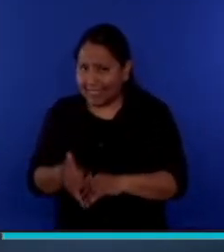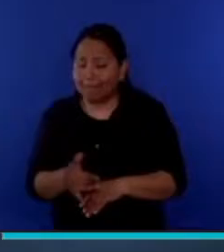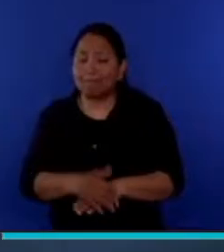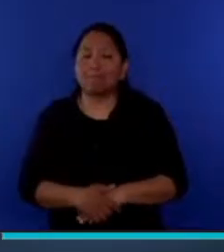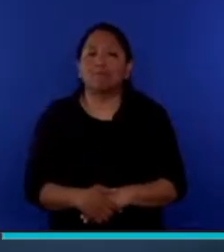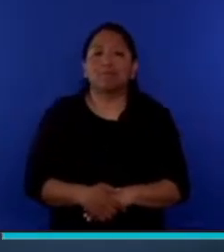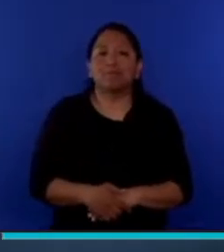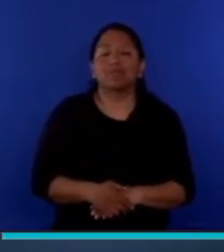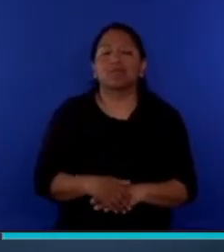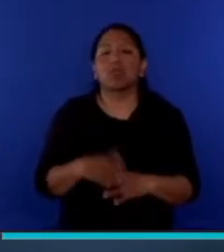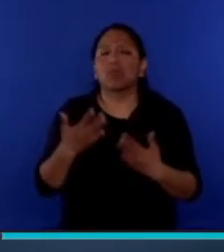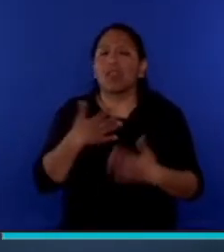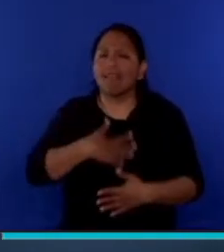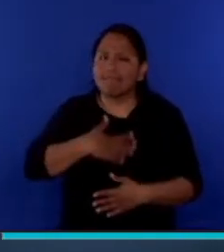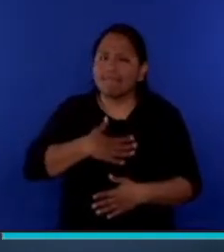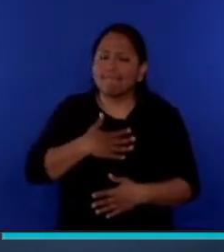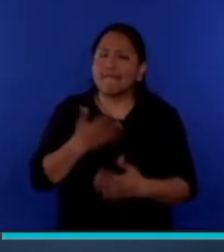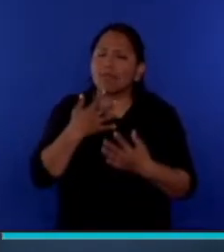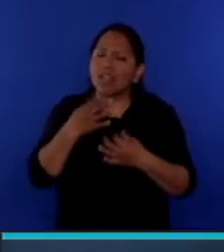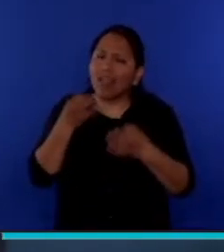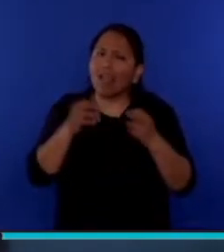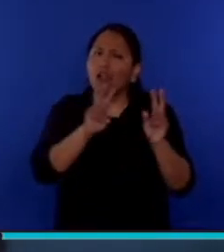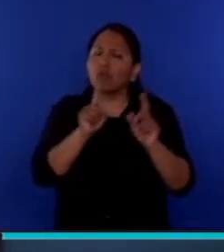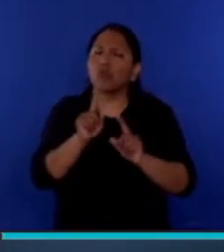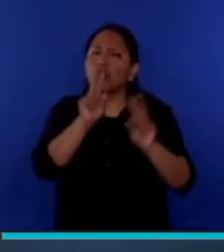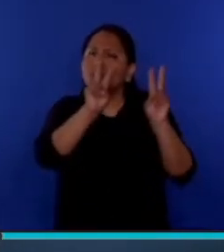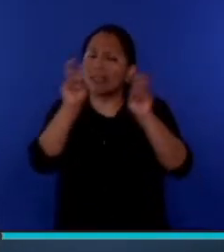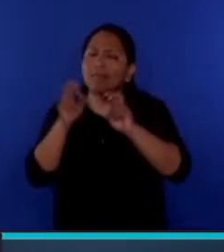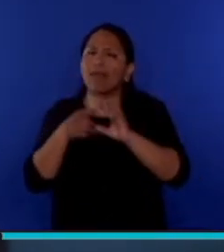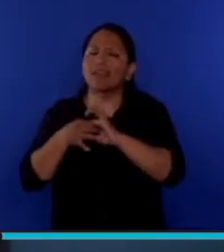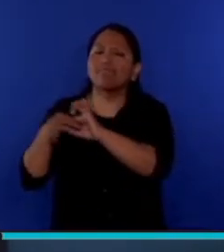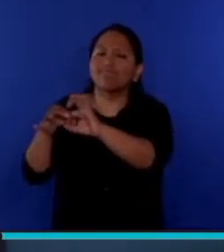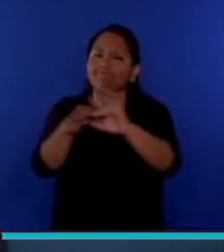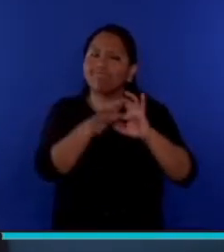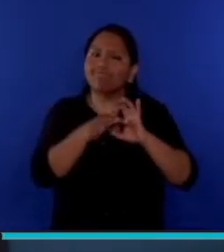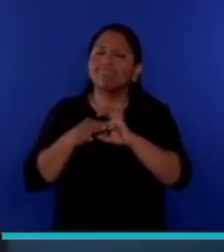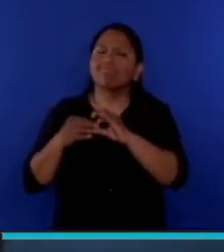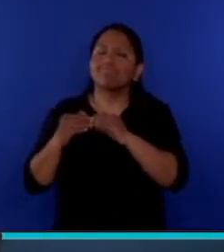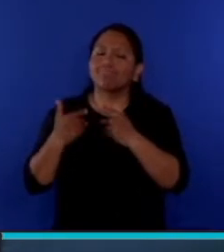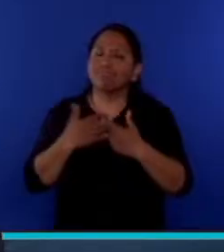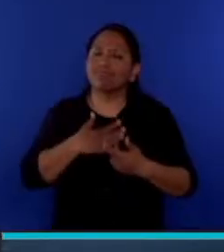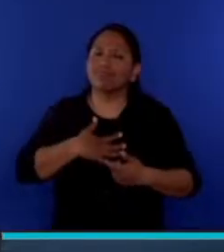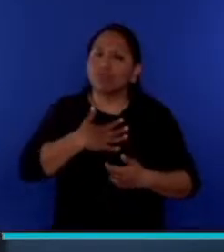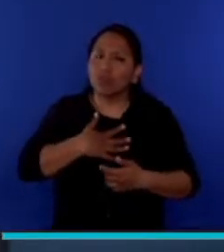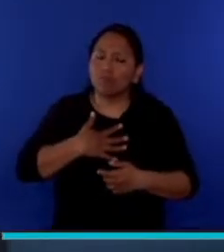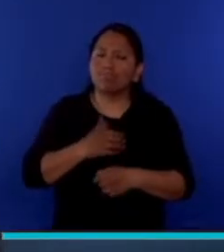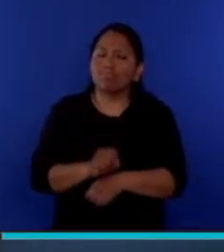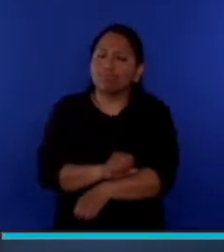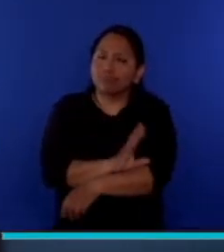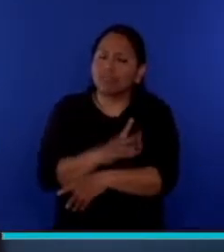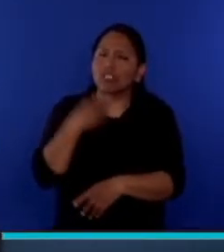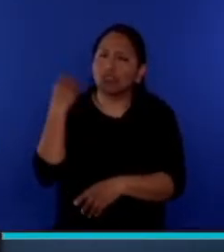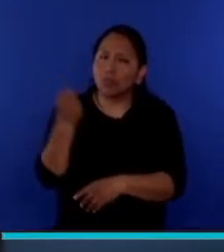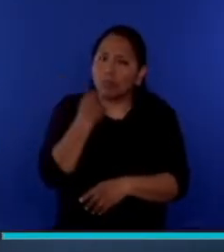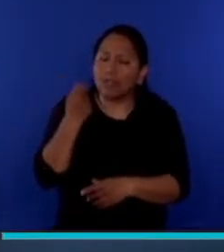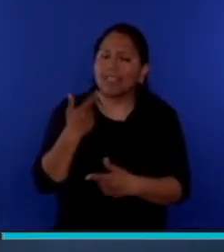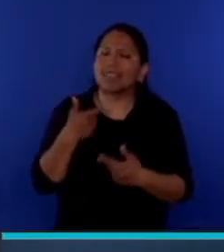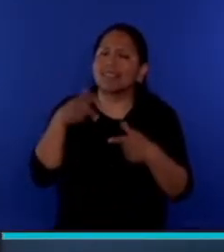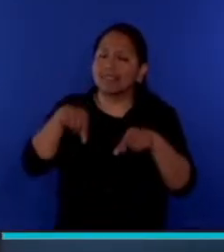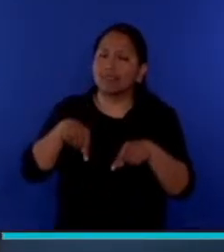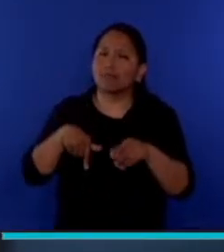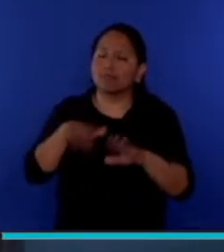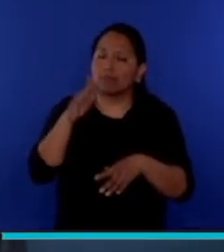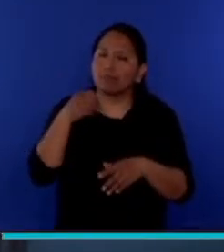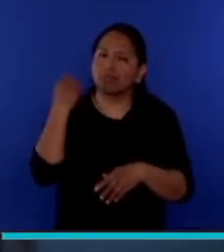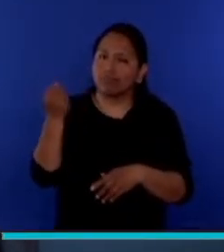Y eso me da mucha alegría porque implica que hay temas que realmente nos unen, que nos conmueven, que nos importan, y este es el tema que más